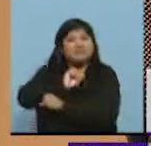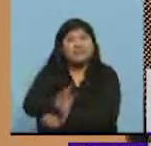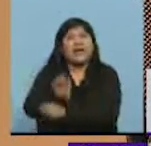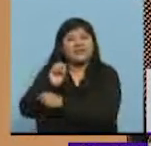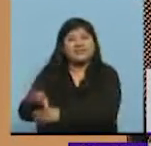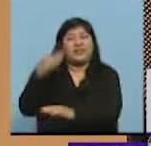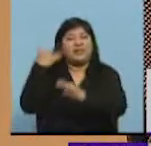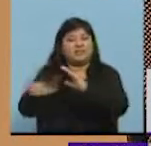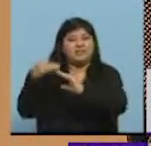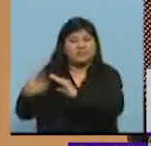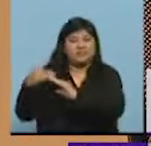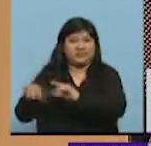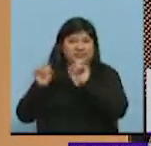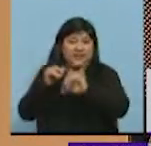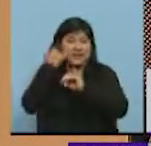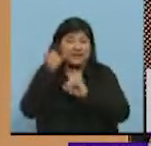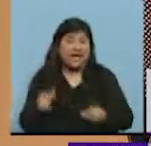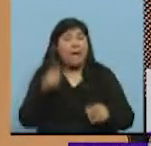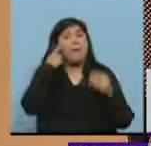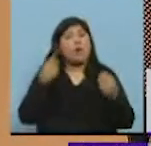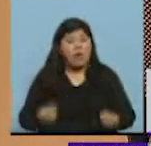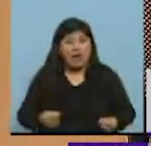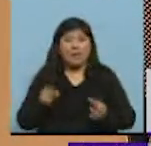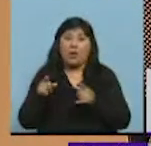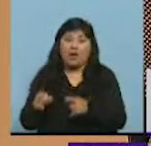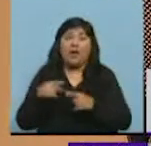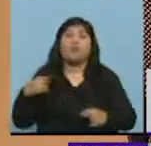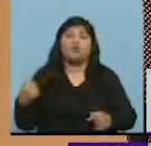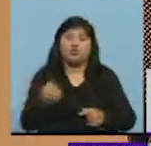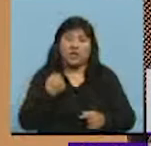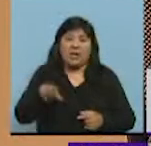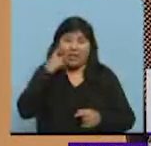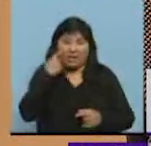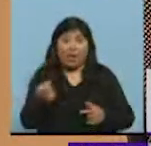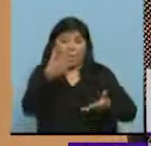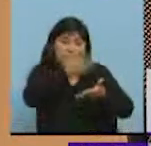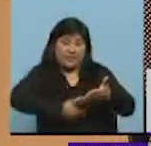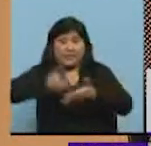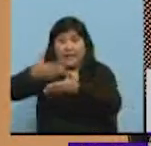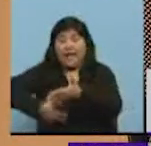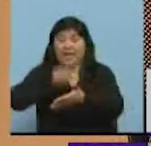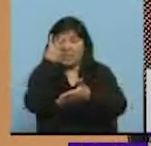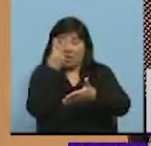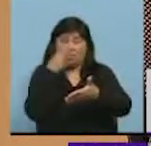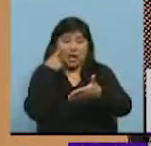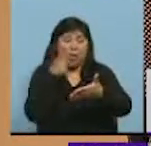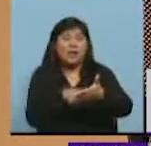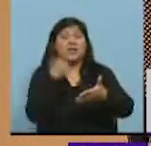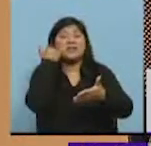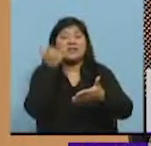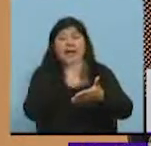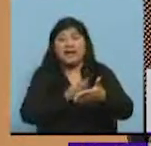sería beneficioso para el usuario contar con el total de lo que tiene que pagar en ese bimestre que ya ha consumido y